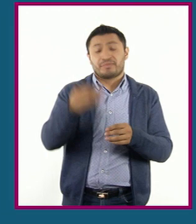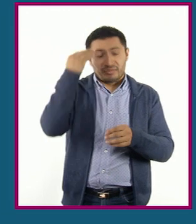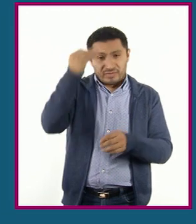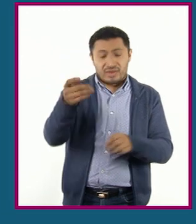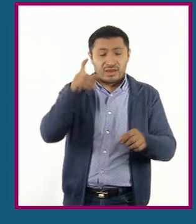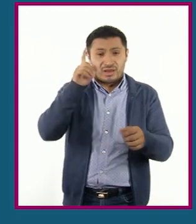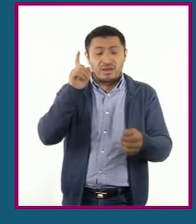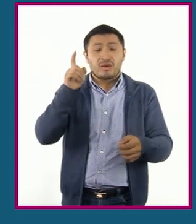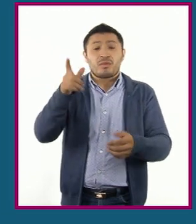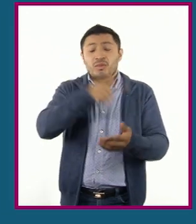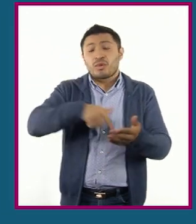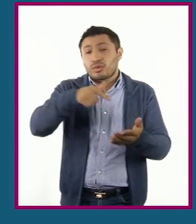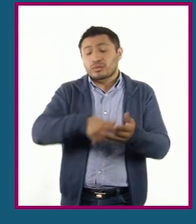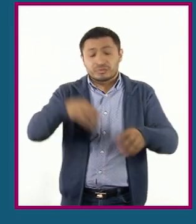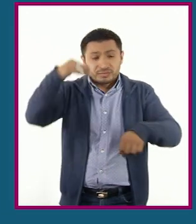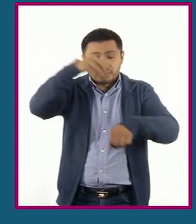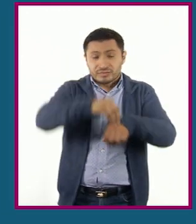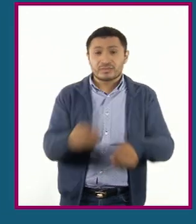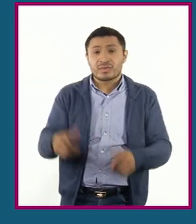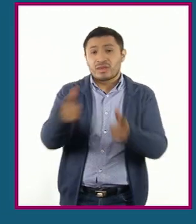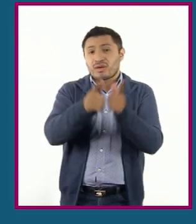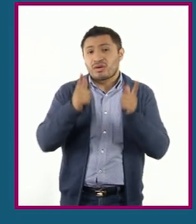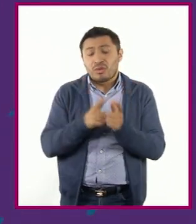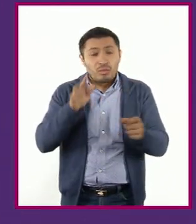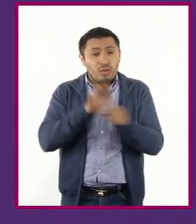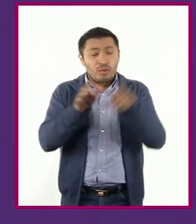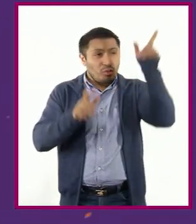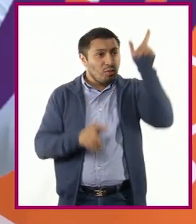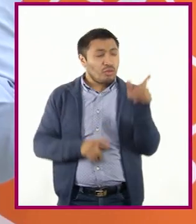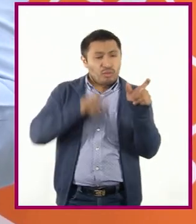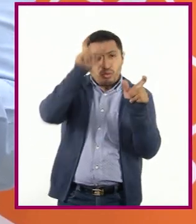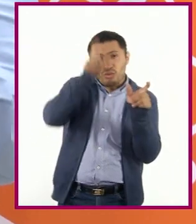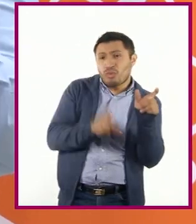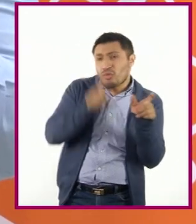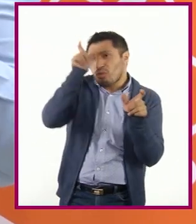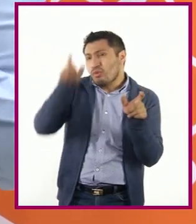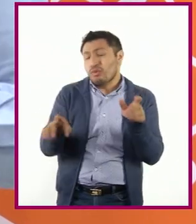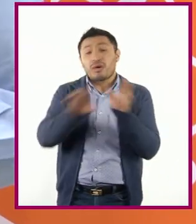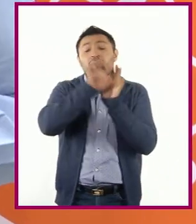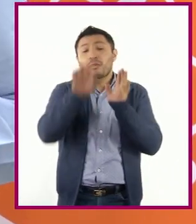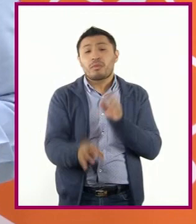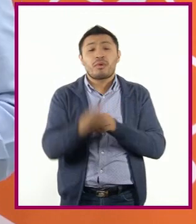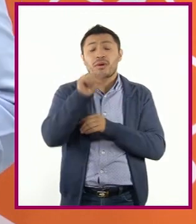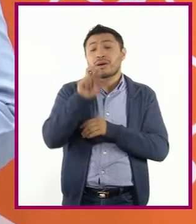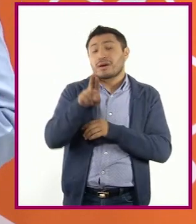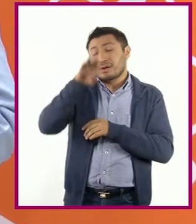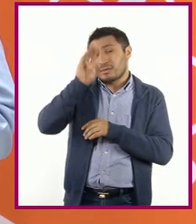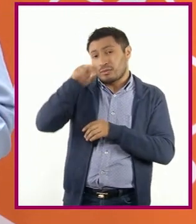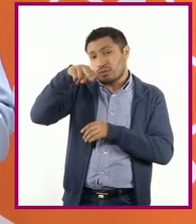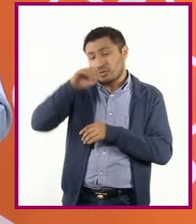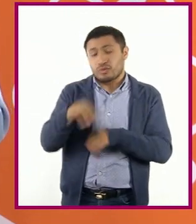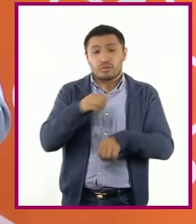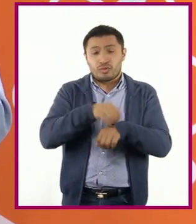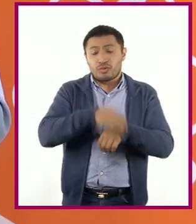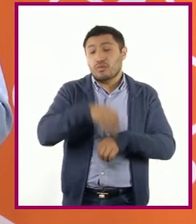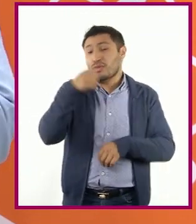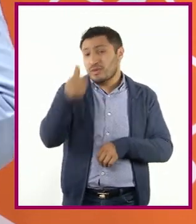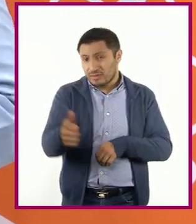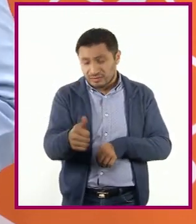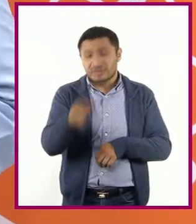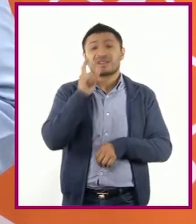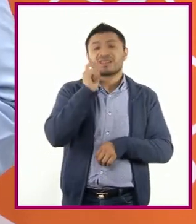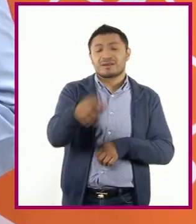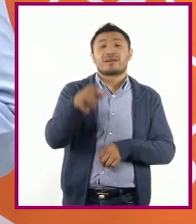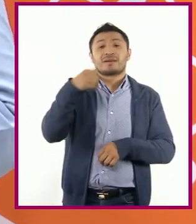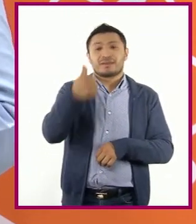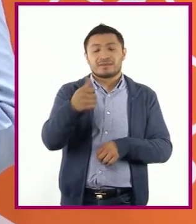ubica el elemento y el grupo al que pertenece. Por ejemplo, el carbono tiene un número atómico 6, que indica que tiene